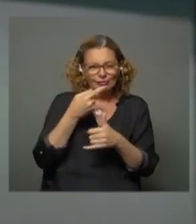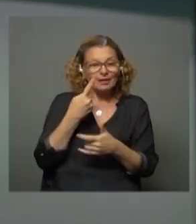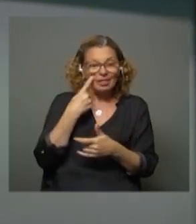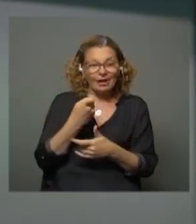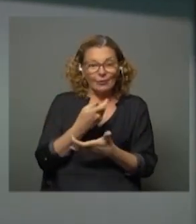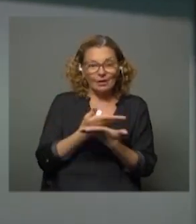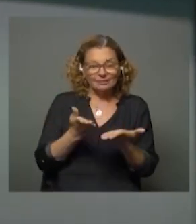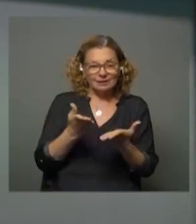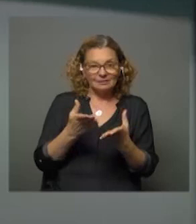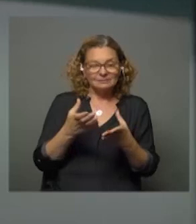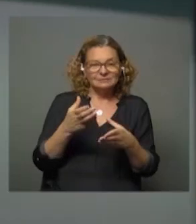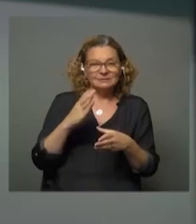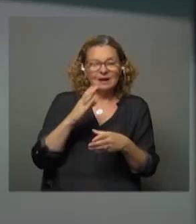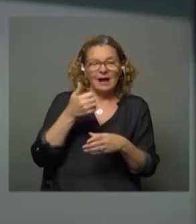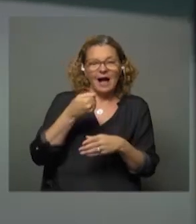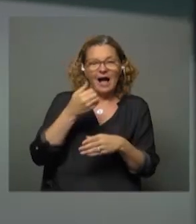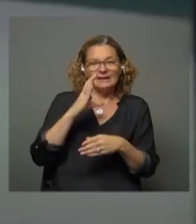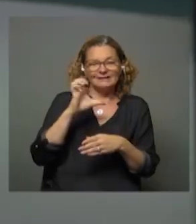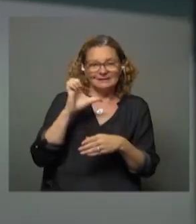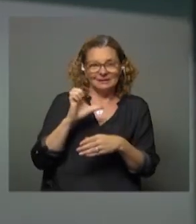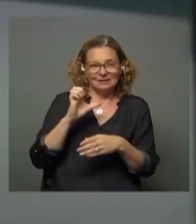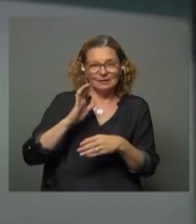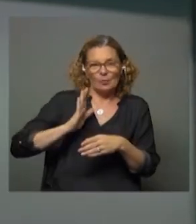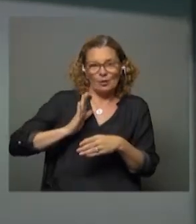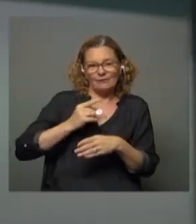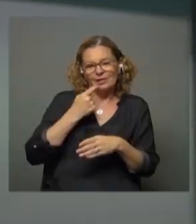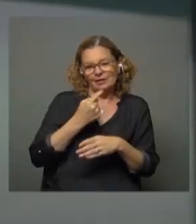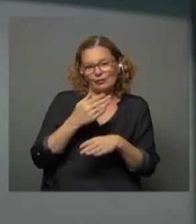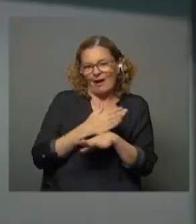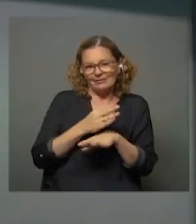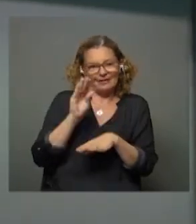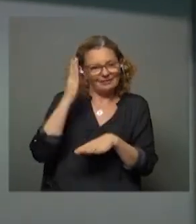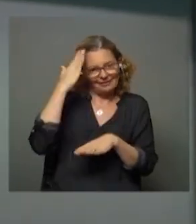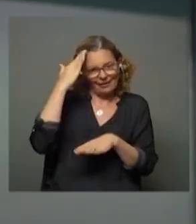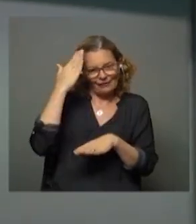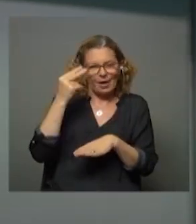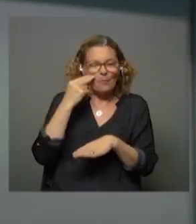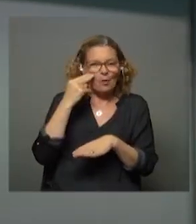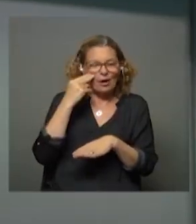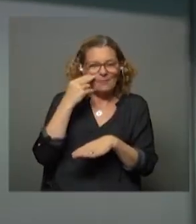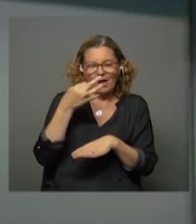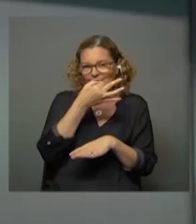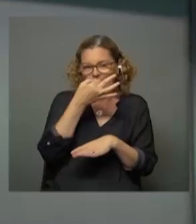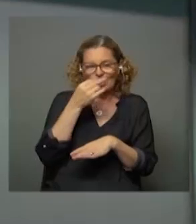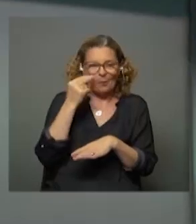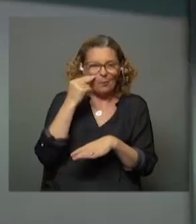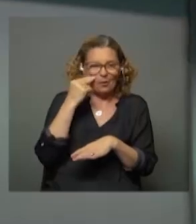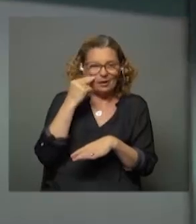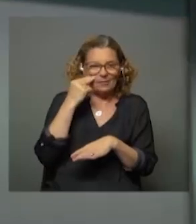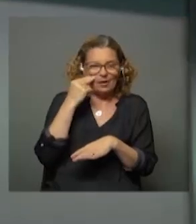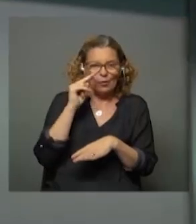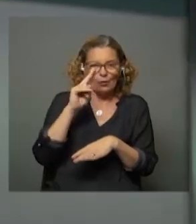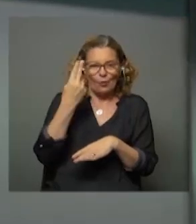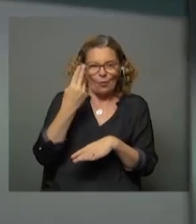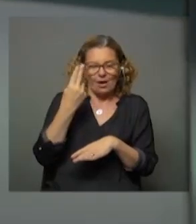que la viceministra de relaciones exteriores Carolina H había sido advertida de las actividades ilícitas del narcotraficante uruguayo antes de